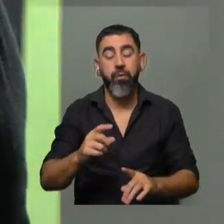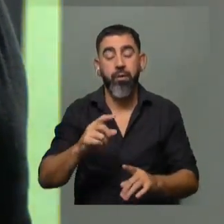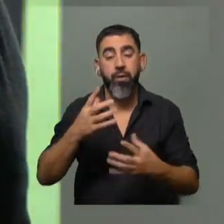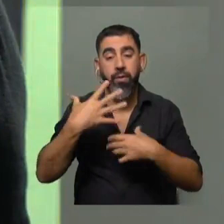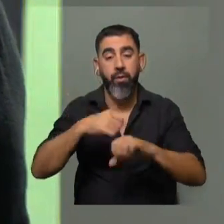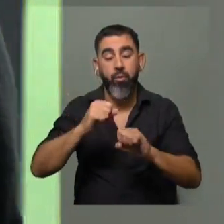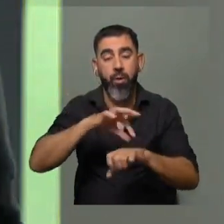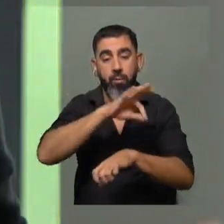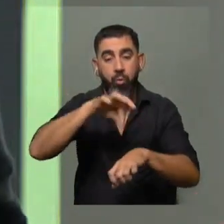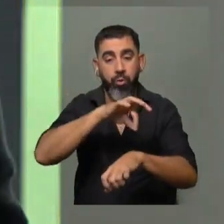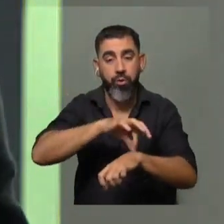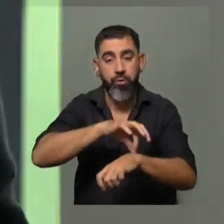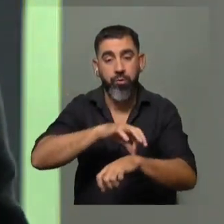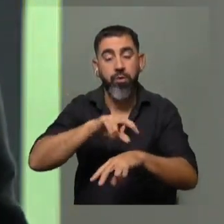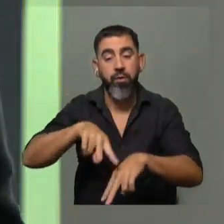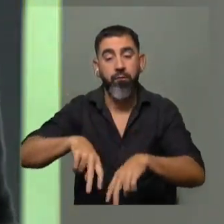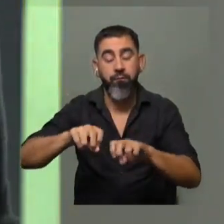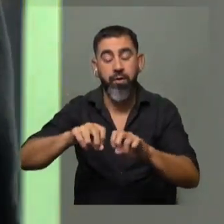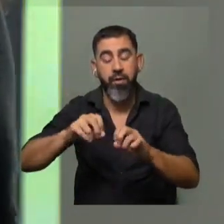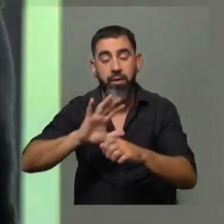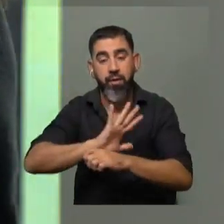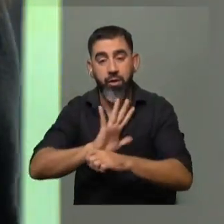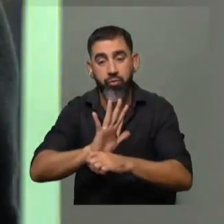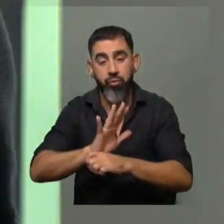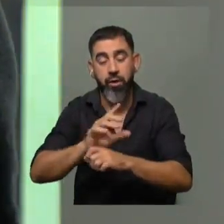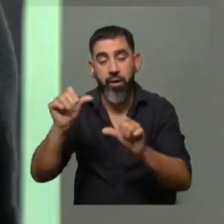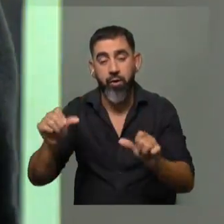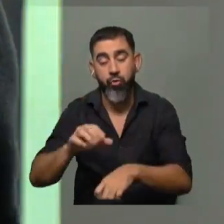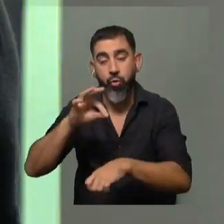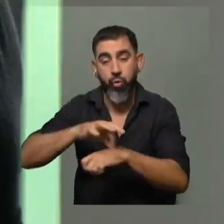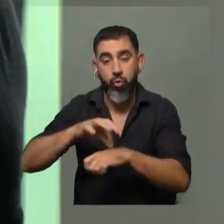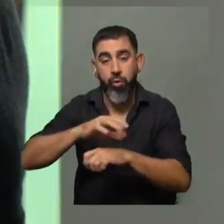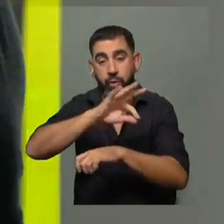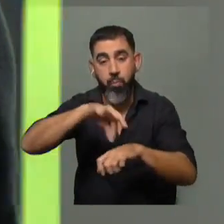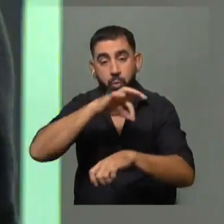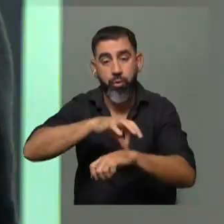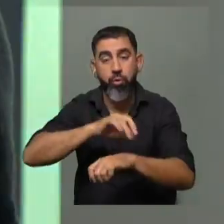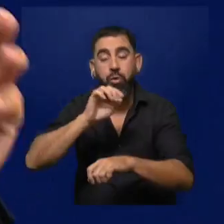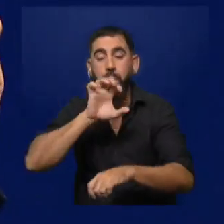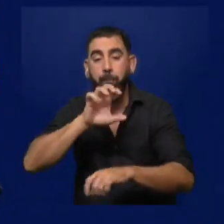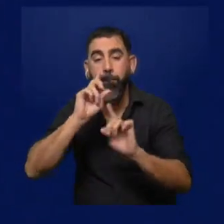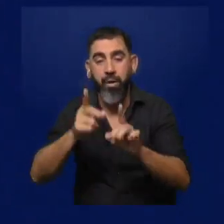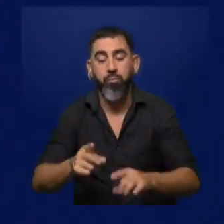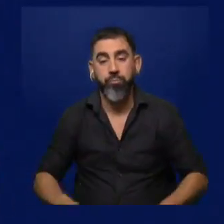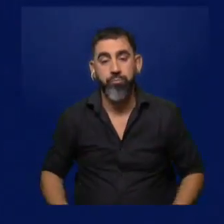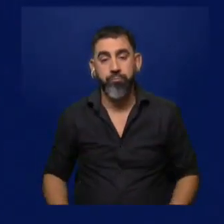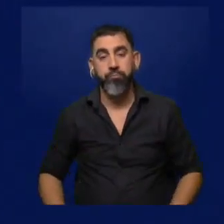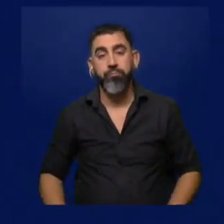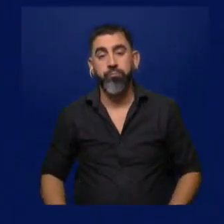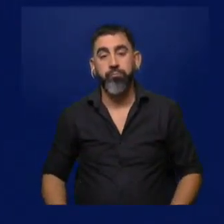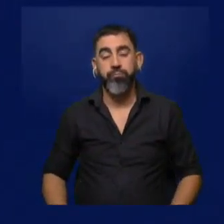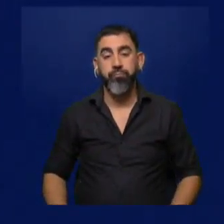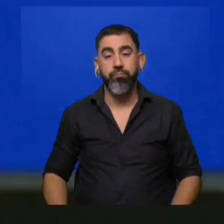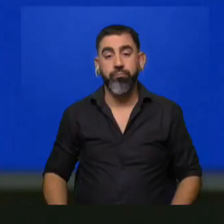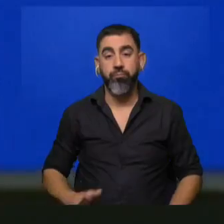que hicimos en ese lugar y con el estudio de biología molecular que hizo el doctor, tanto de los flebótomos como de los perros. Cuando fuimos sí. al